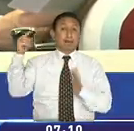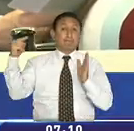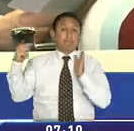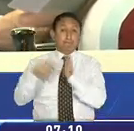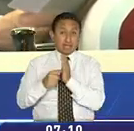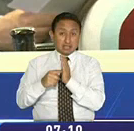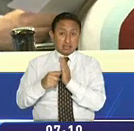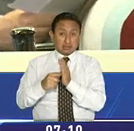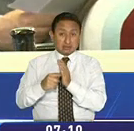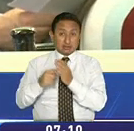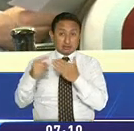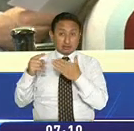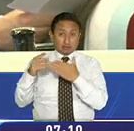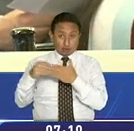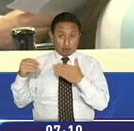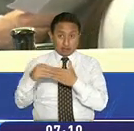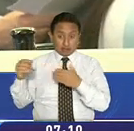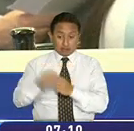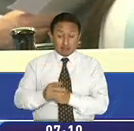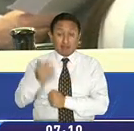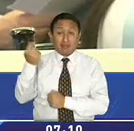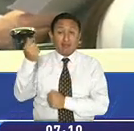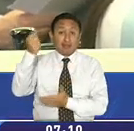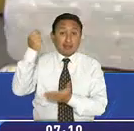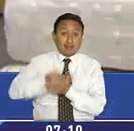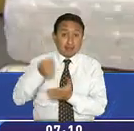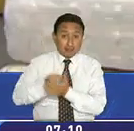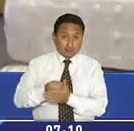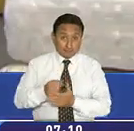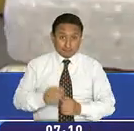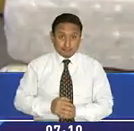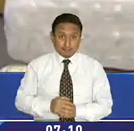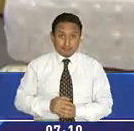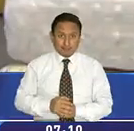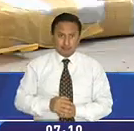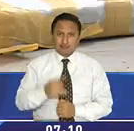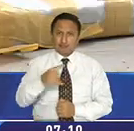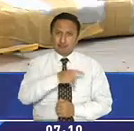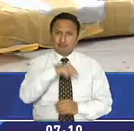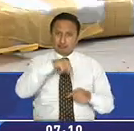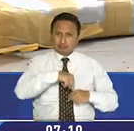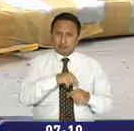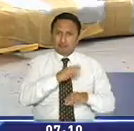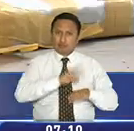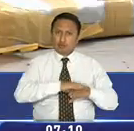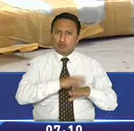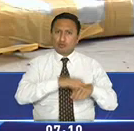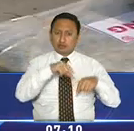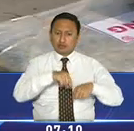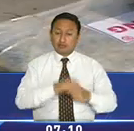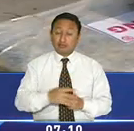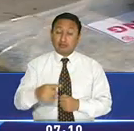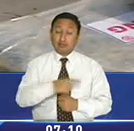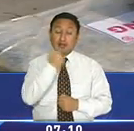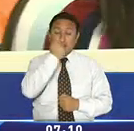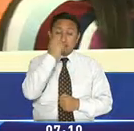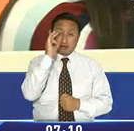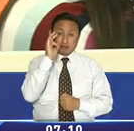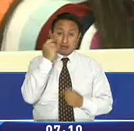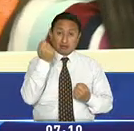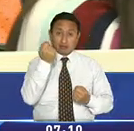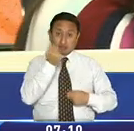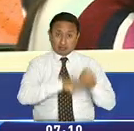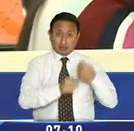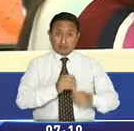6.497.442 dólares en efectivo. Pero a Norero también se lo involucra con el presunto tráfico de drogas. Norero tiene otra